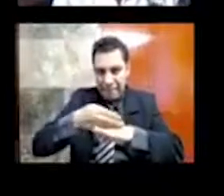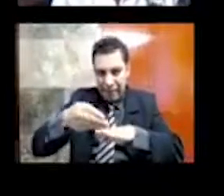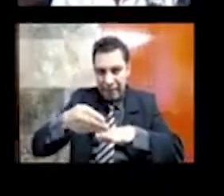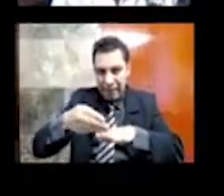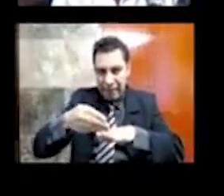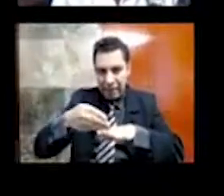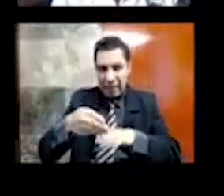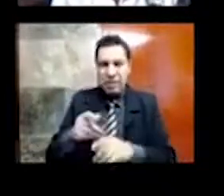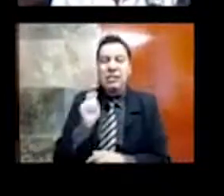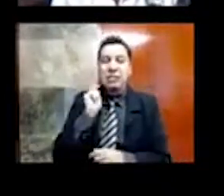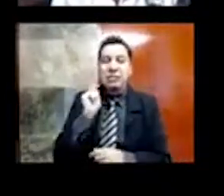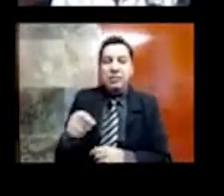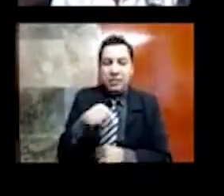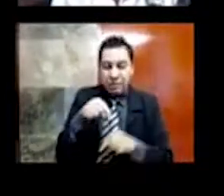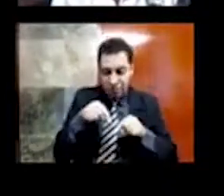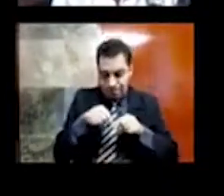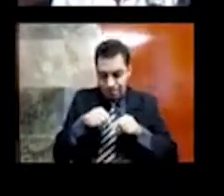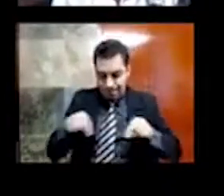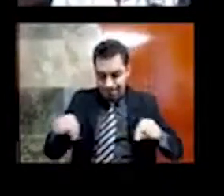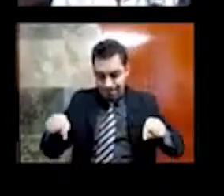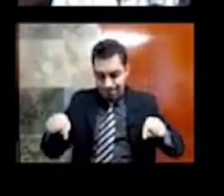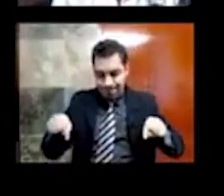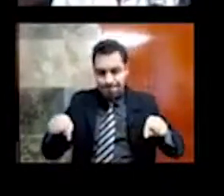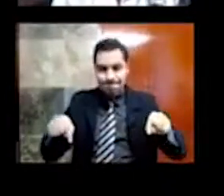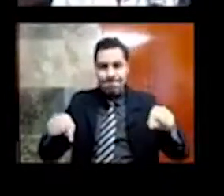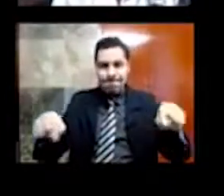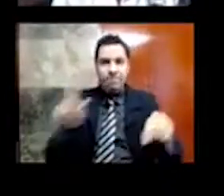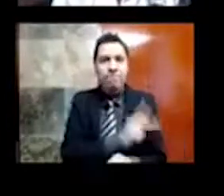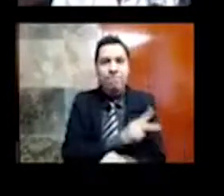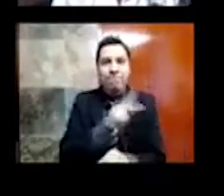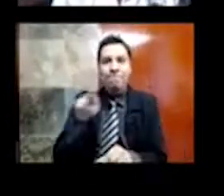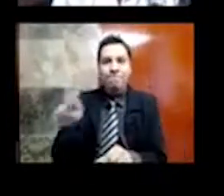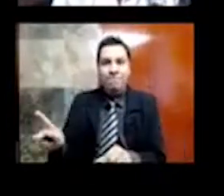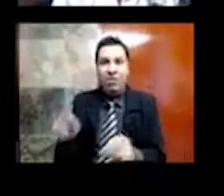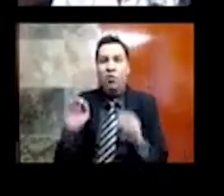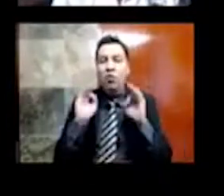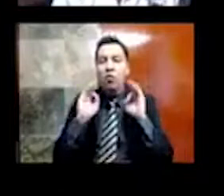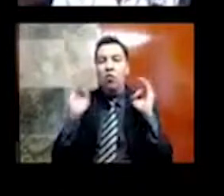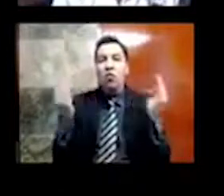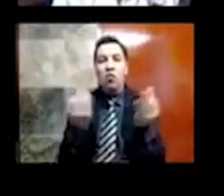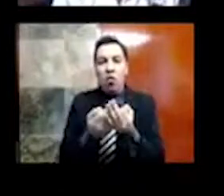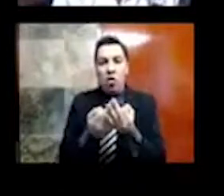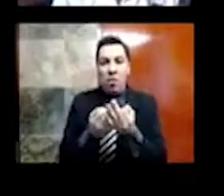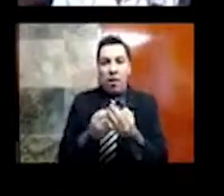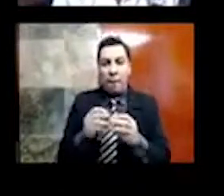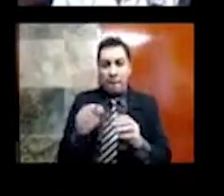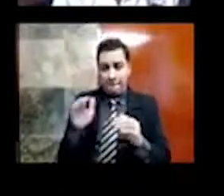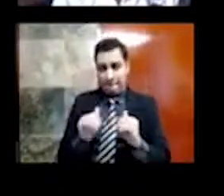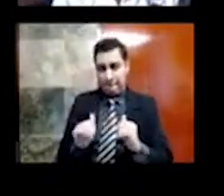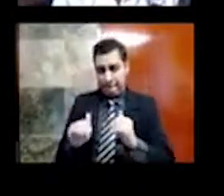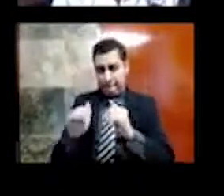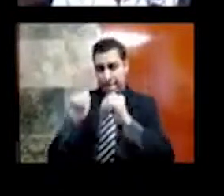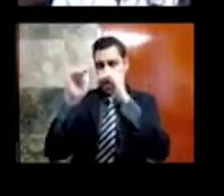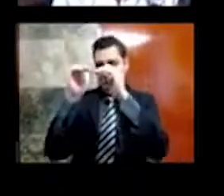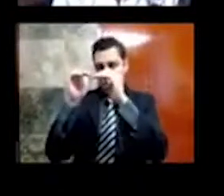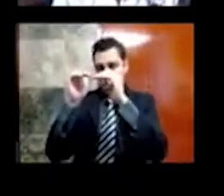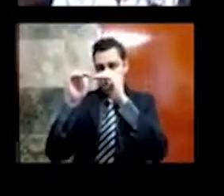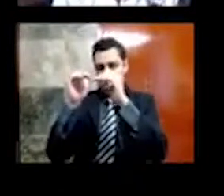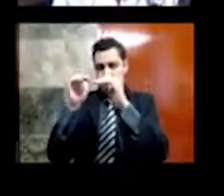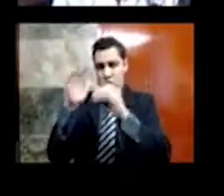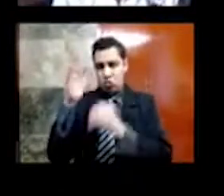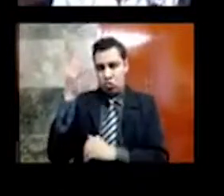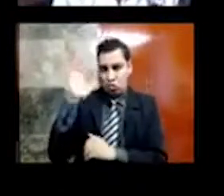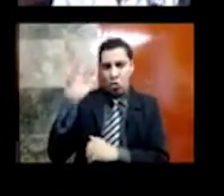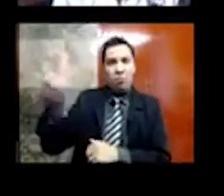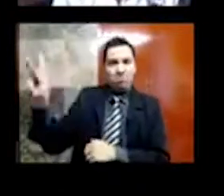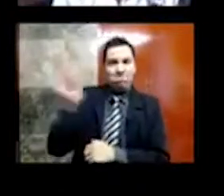que comparen los tamaños de la base. Sí, es decir, la pirámide del Sol cabría varias veces en la base